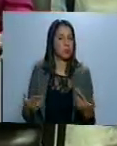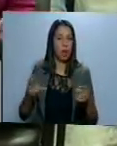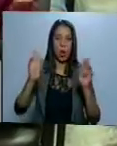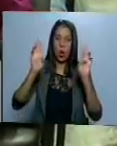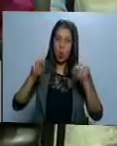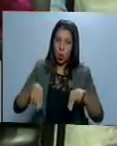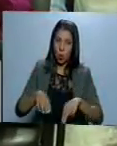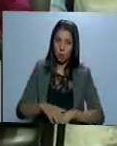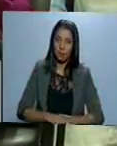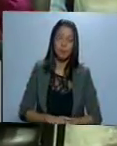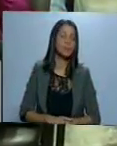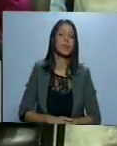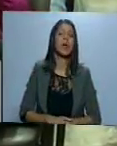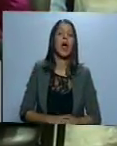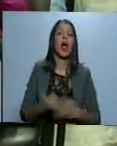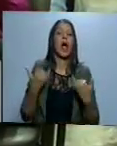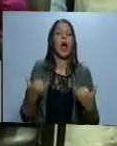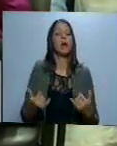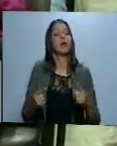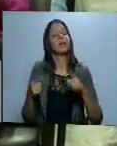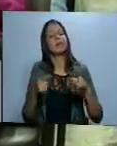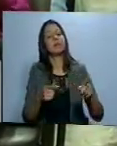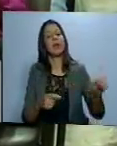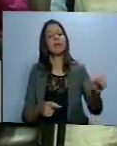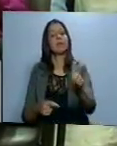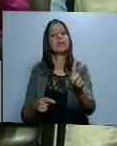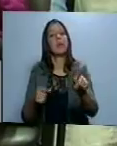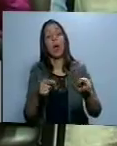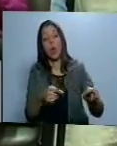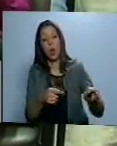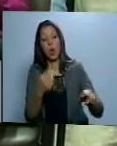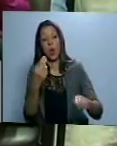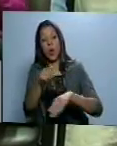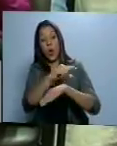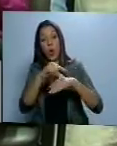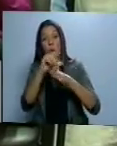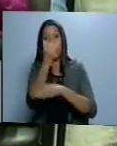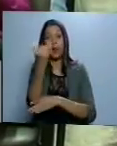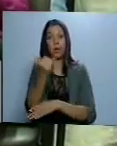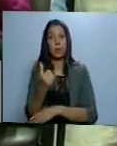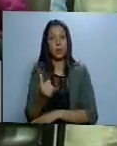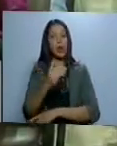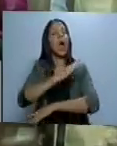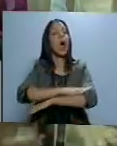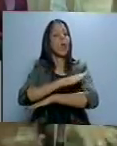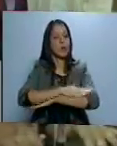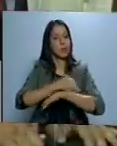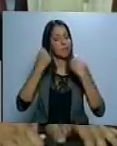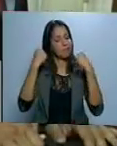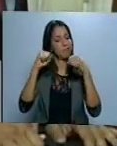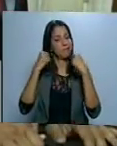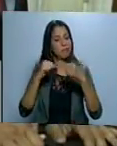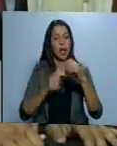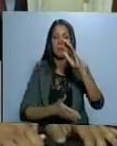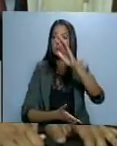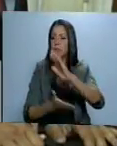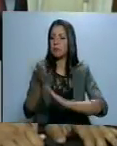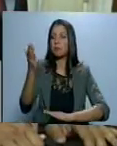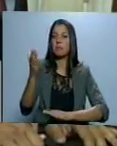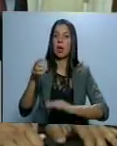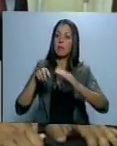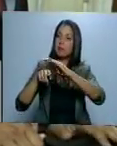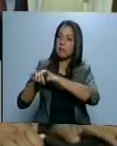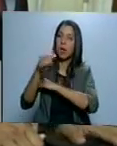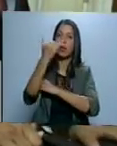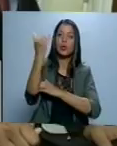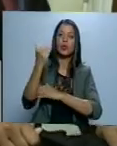pueblo. Así que, gobernador, cumpla usted con su juramento, vaya al Estado Zulia, cuide el